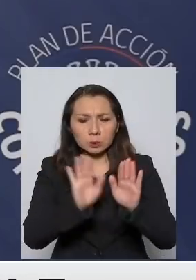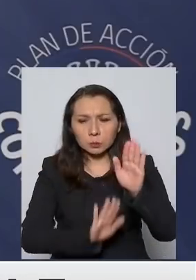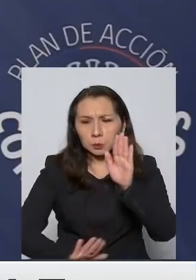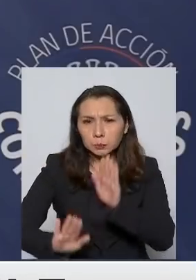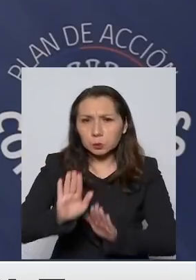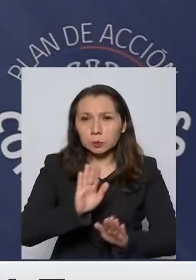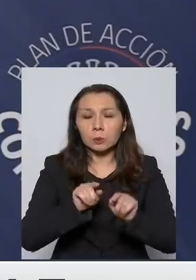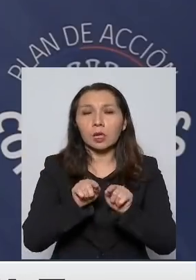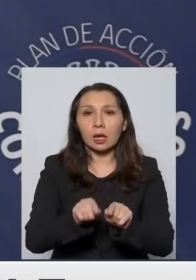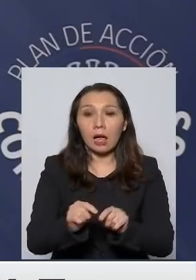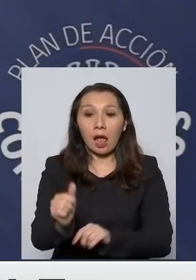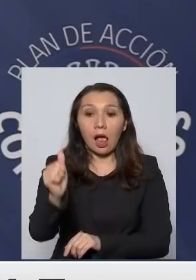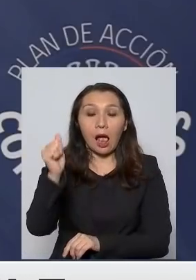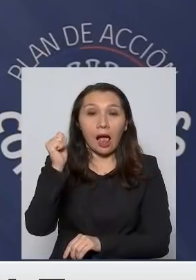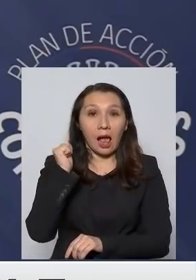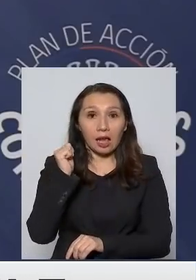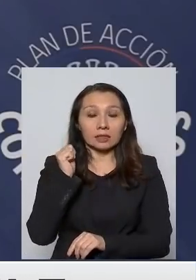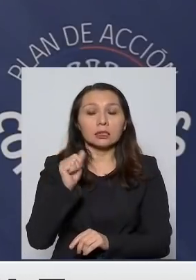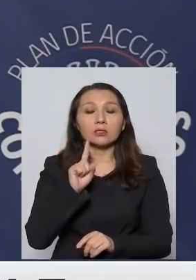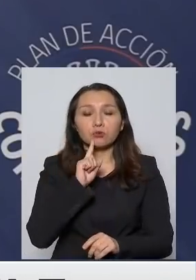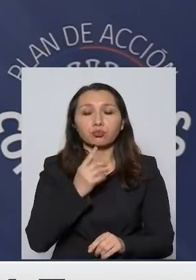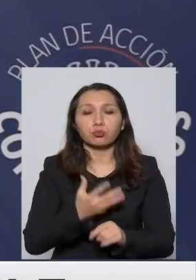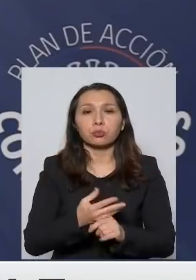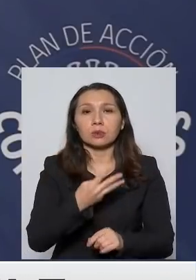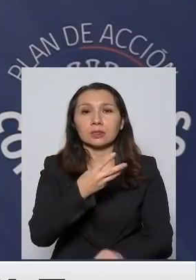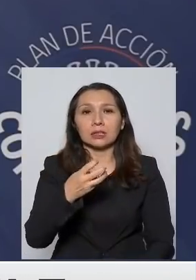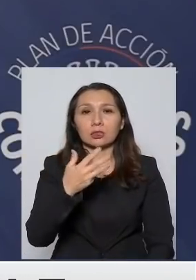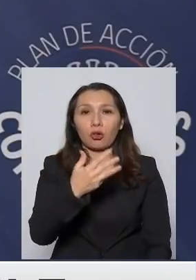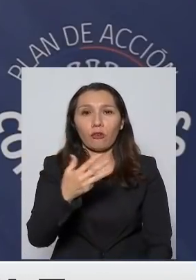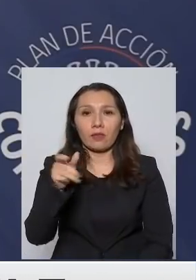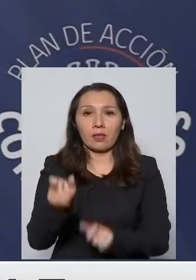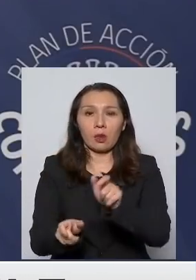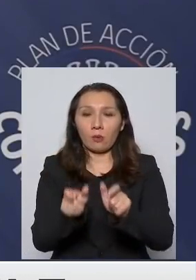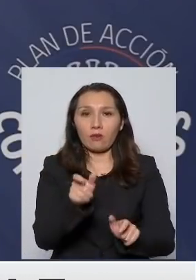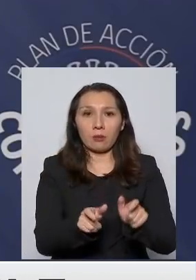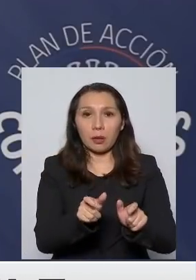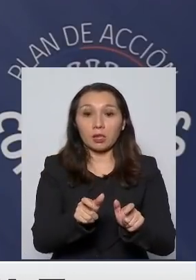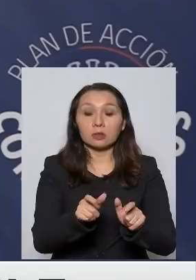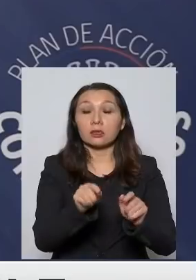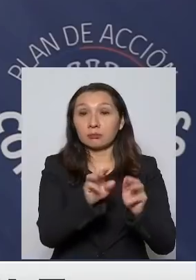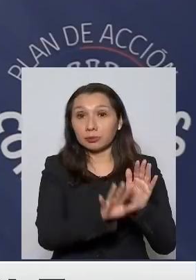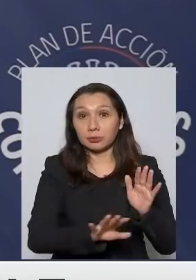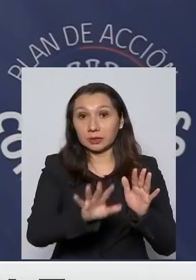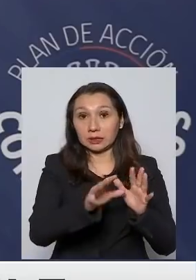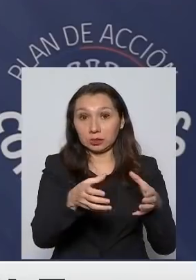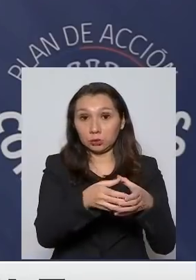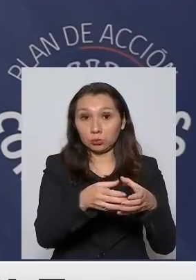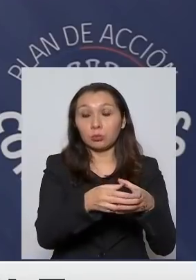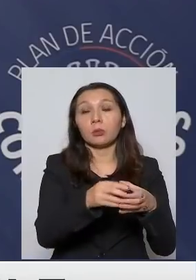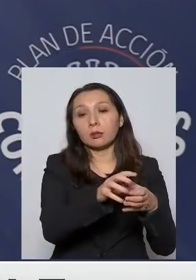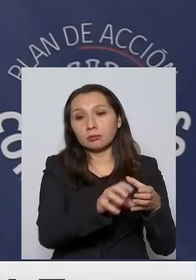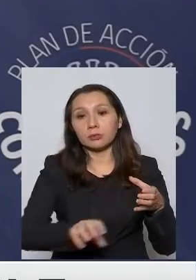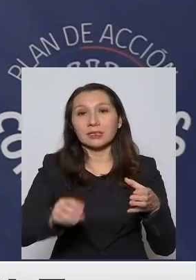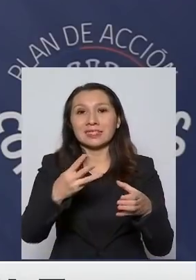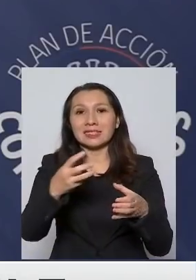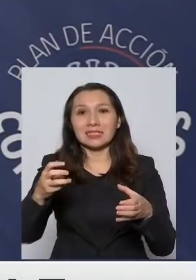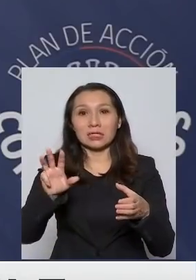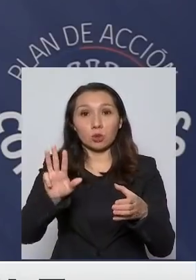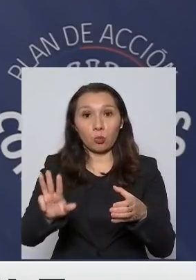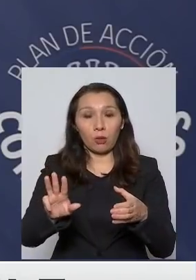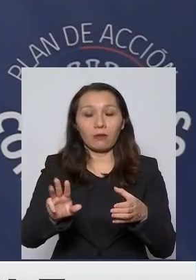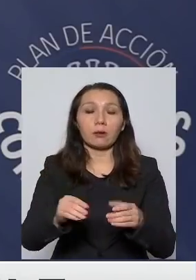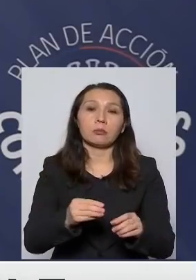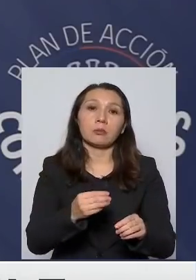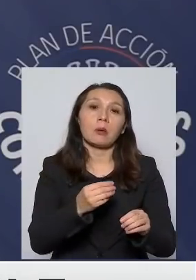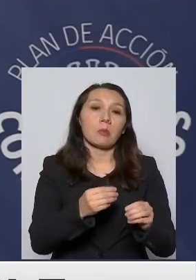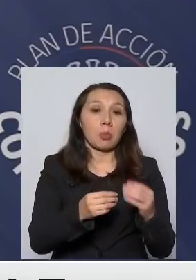de ayer tenemos 399 personas, de las cuales 309, es decir, 3